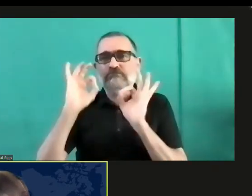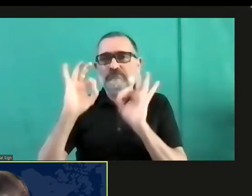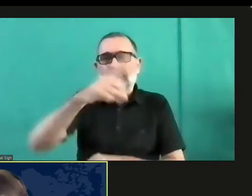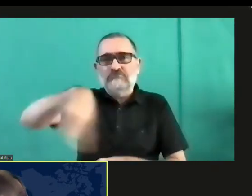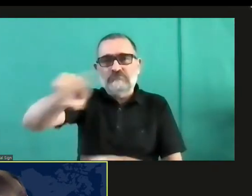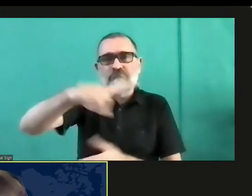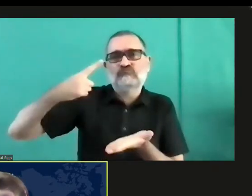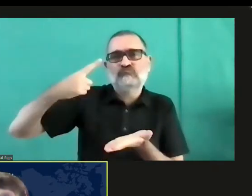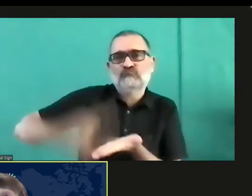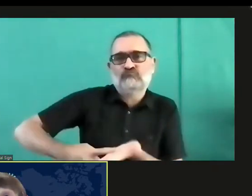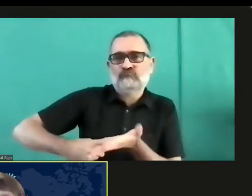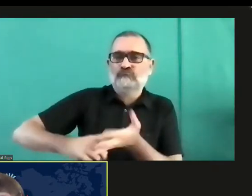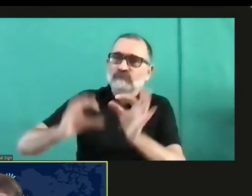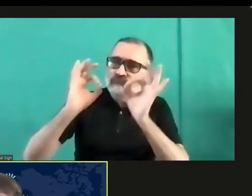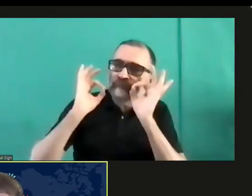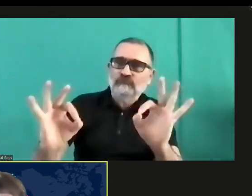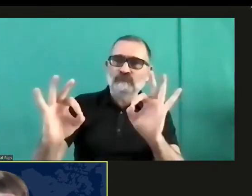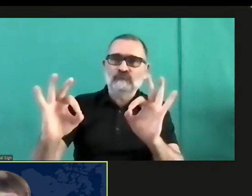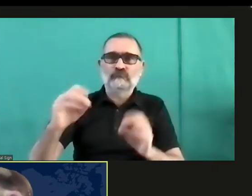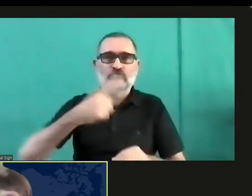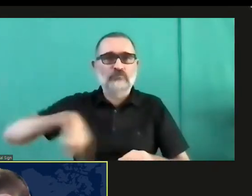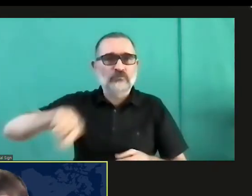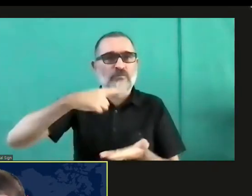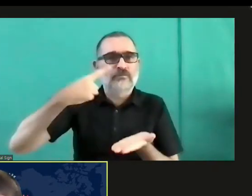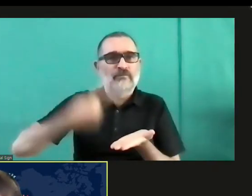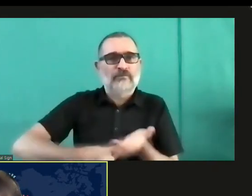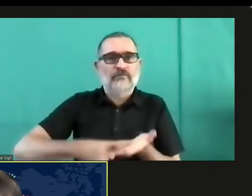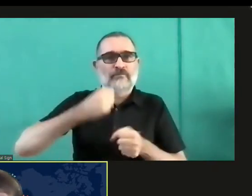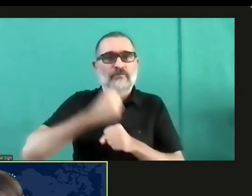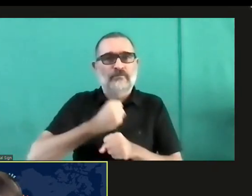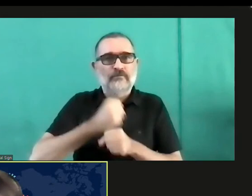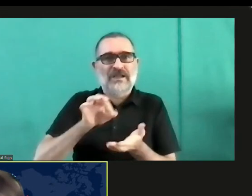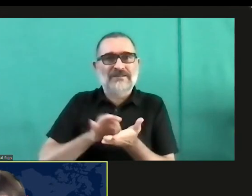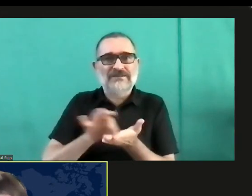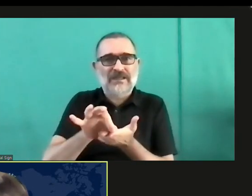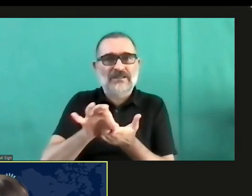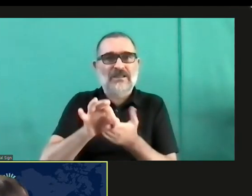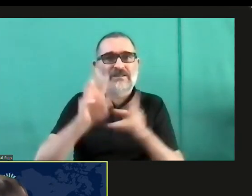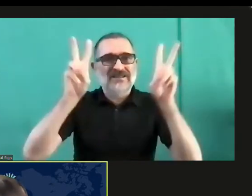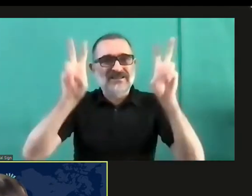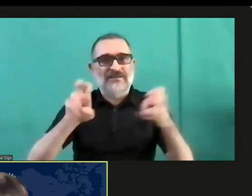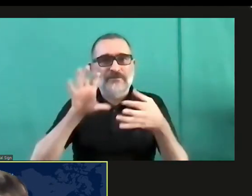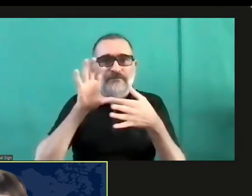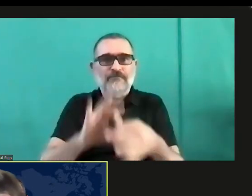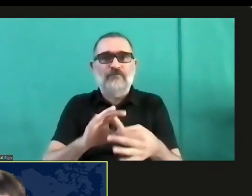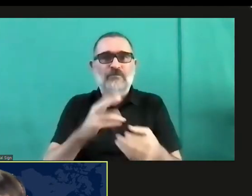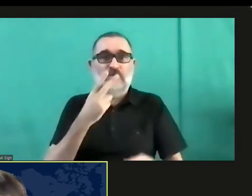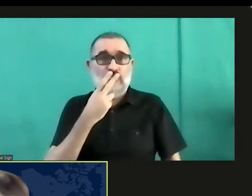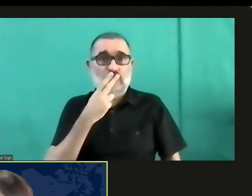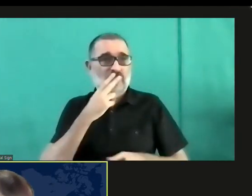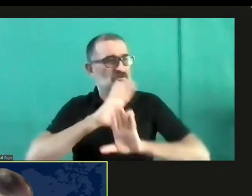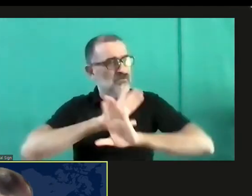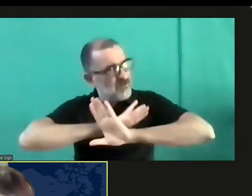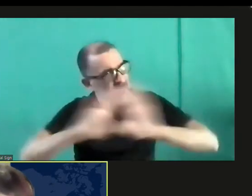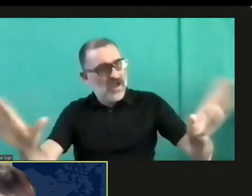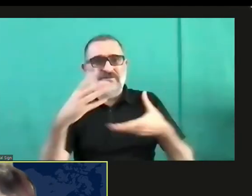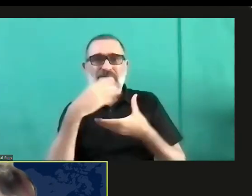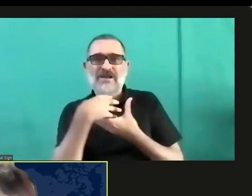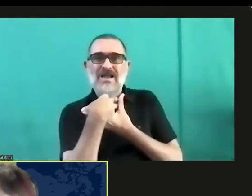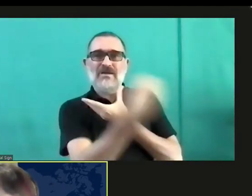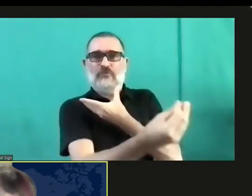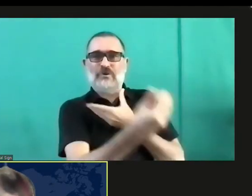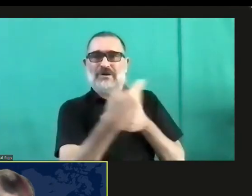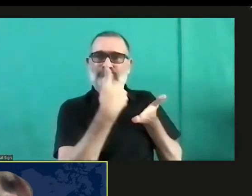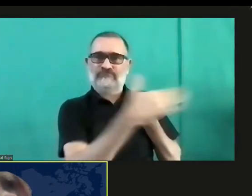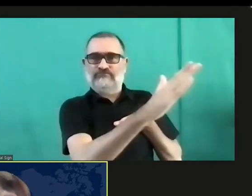sobre el control del tabaco cambió la opinión pública con respecto a las empresas tabacaleras y eso mismo está